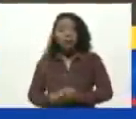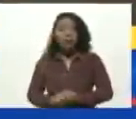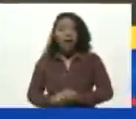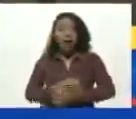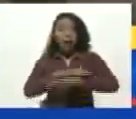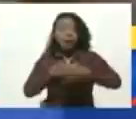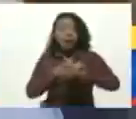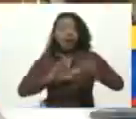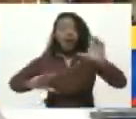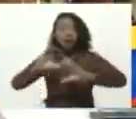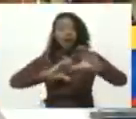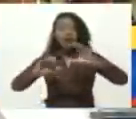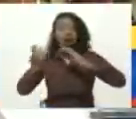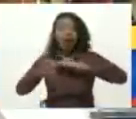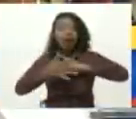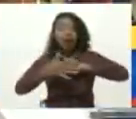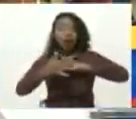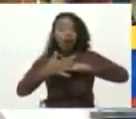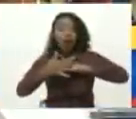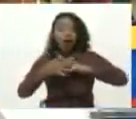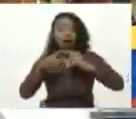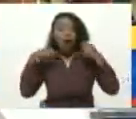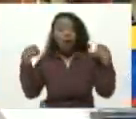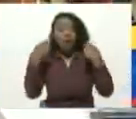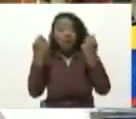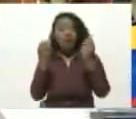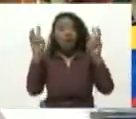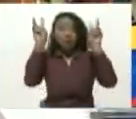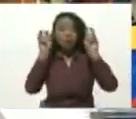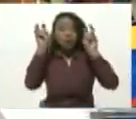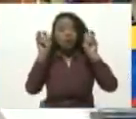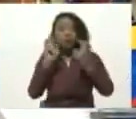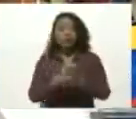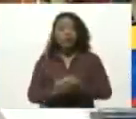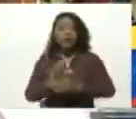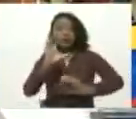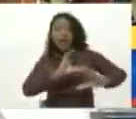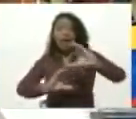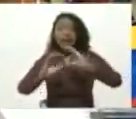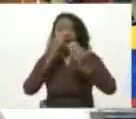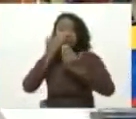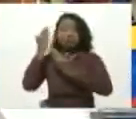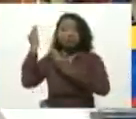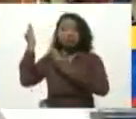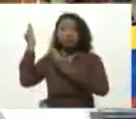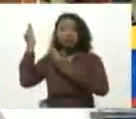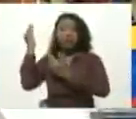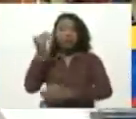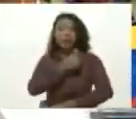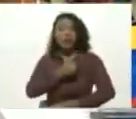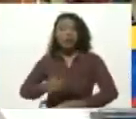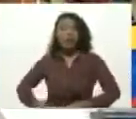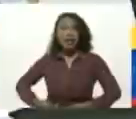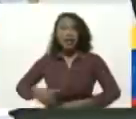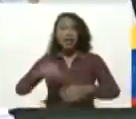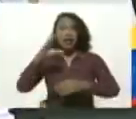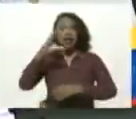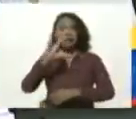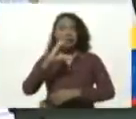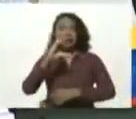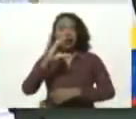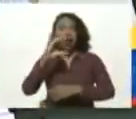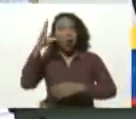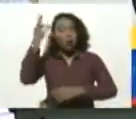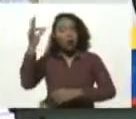la Ciencia, la Tecnología y la Innovación, científica ella, presidenta del Consejo Científico